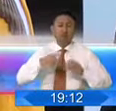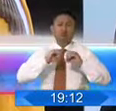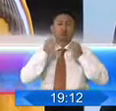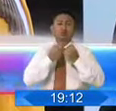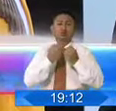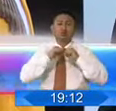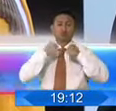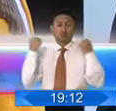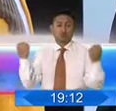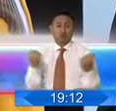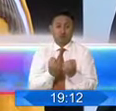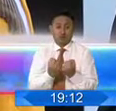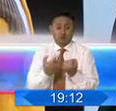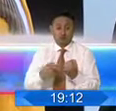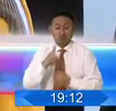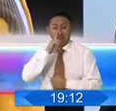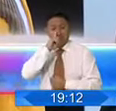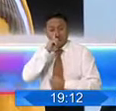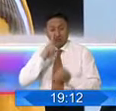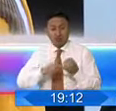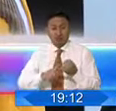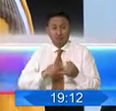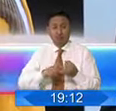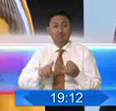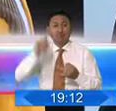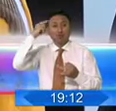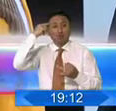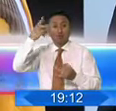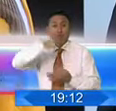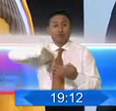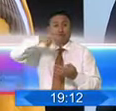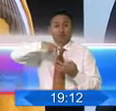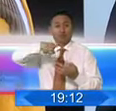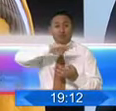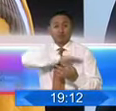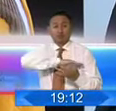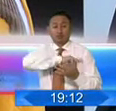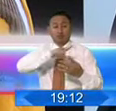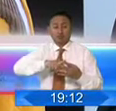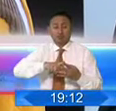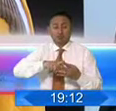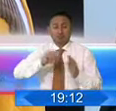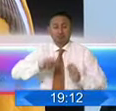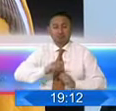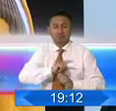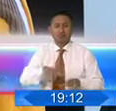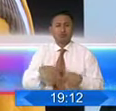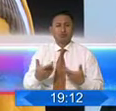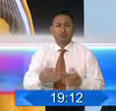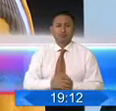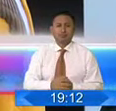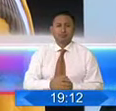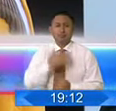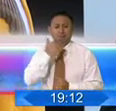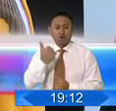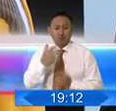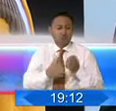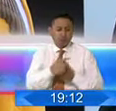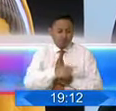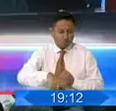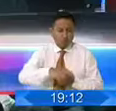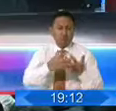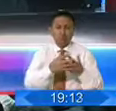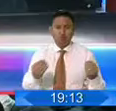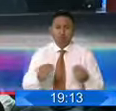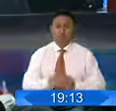organizaciones sociales, indígenas, con los gobiernos autónomos descentralizados y buscaremos la mejor solución para los